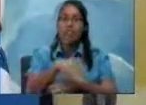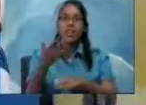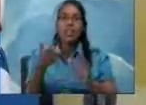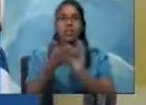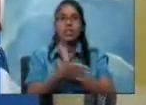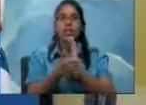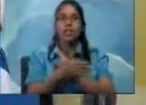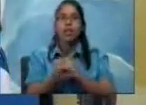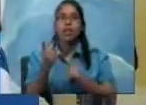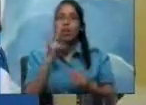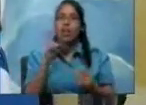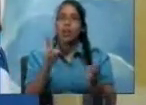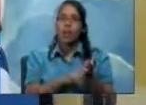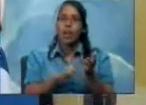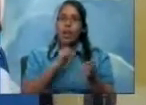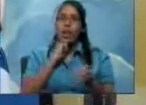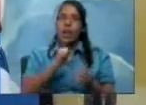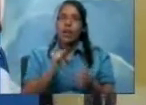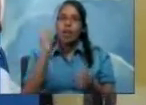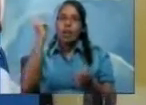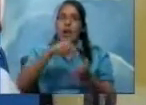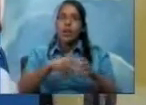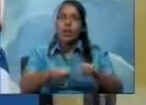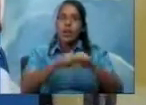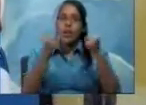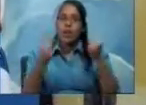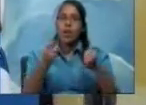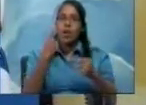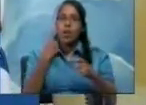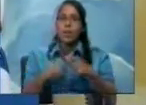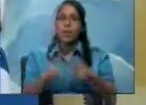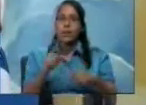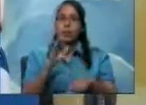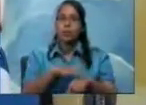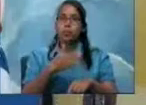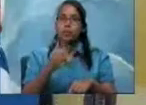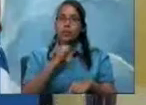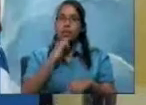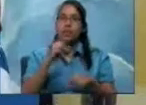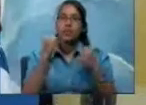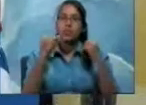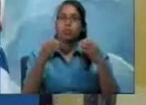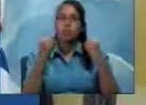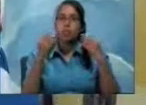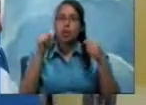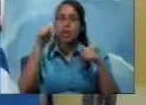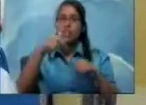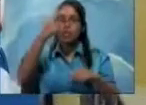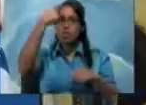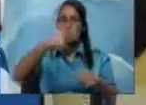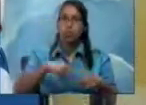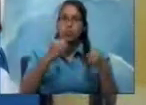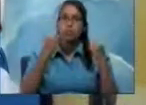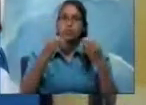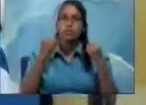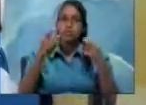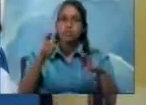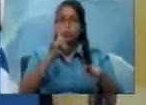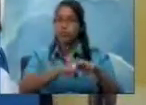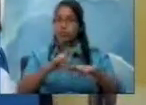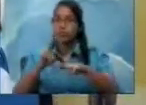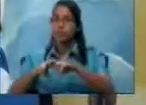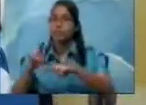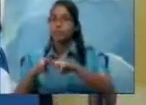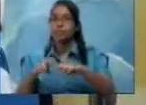lógico es que fuera se fuese reventado la red pero Porque eran muchos Aquí somos muchos en el cielito en el